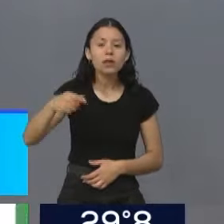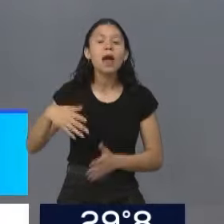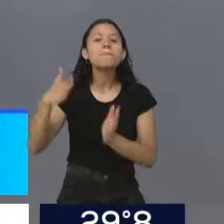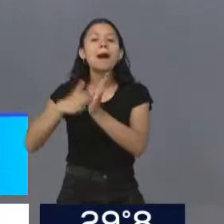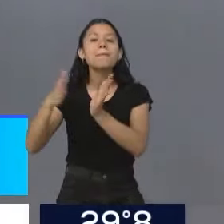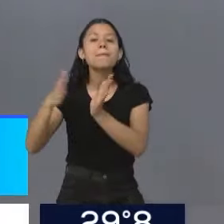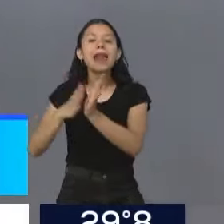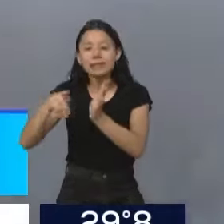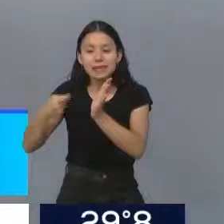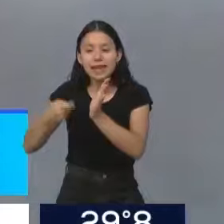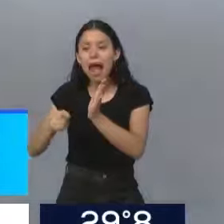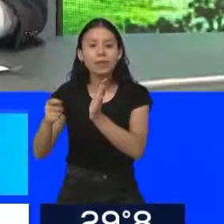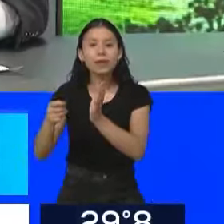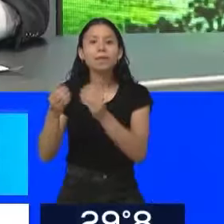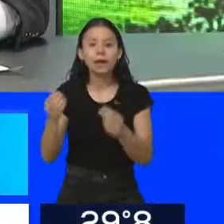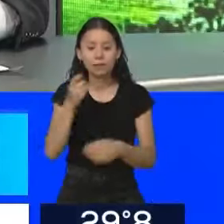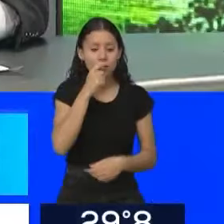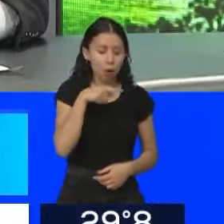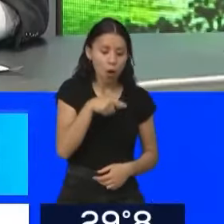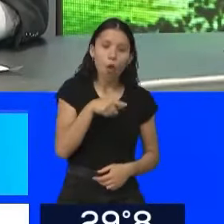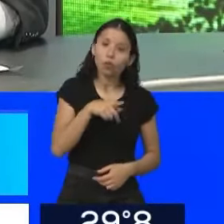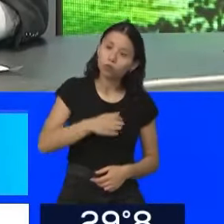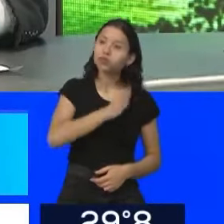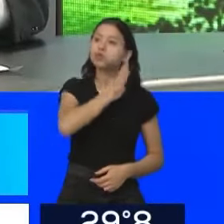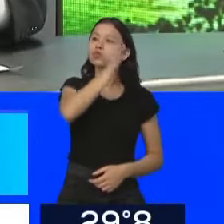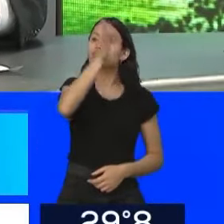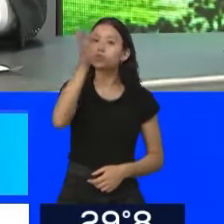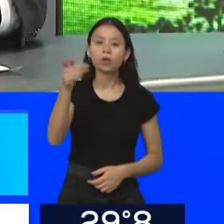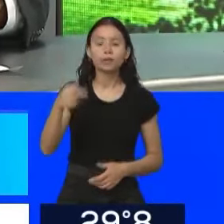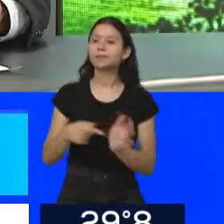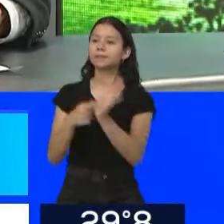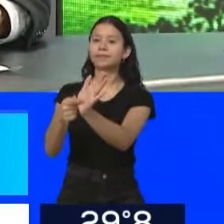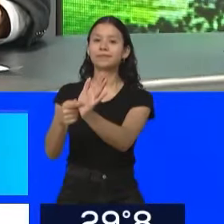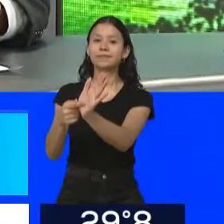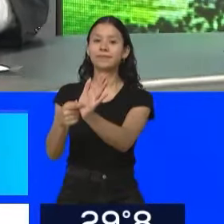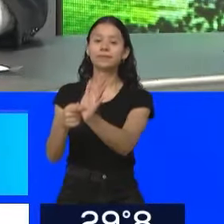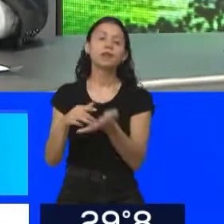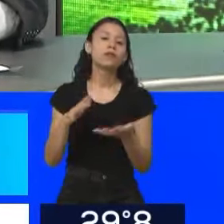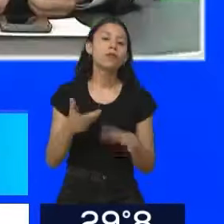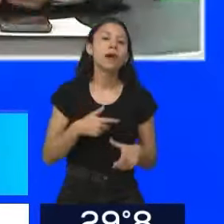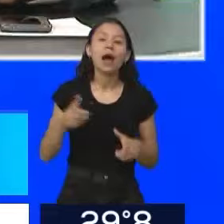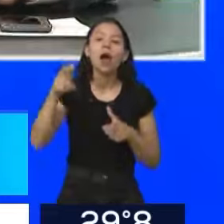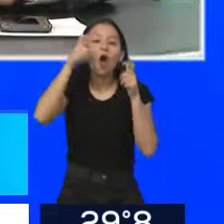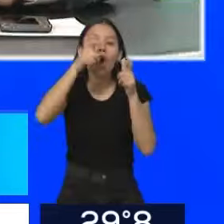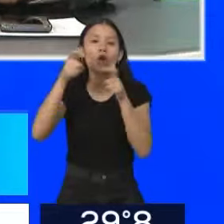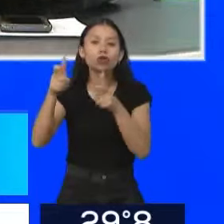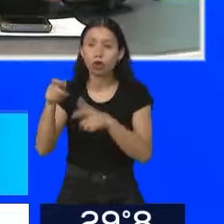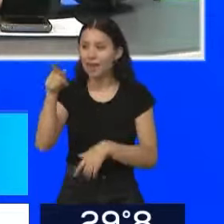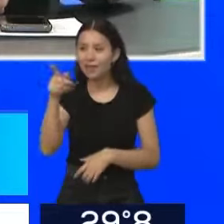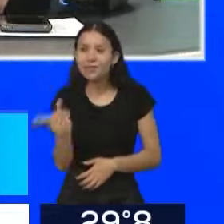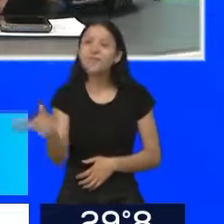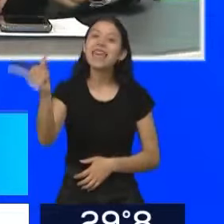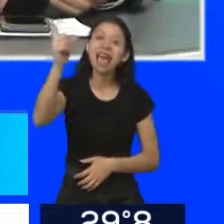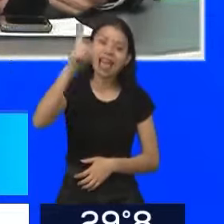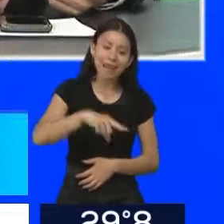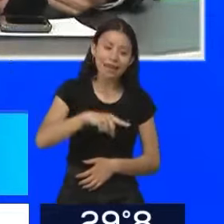para tener que presentarlo. ¿Sí? Es como una suerte de control de barrera que tienen que presentar a la vuelta de Chile. No